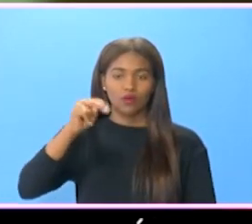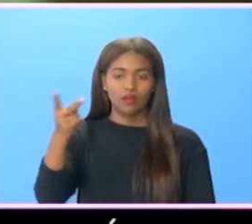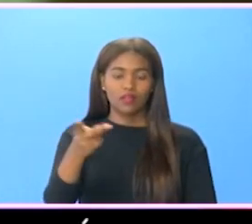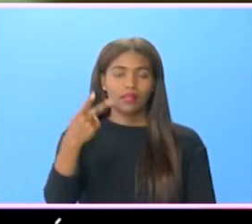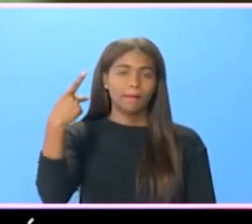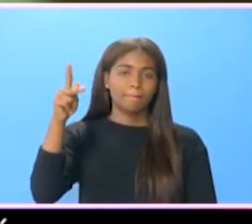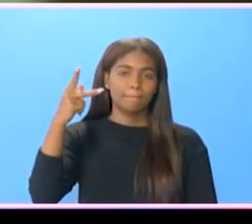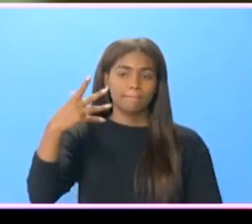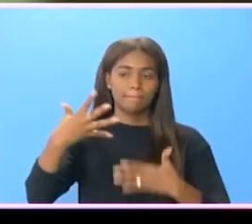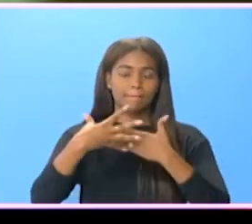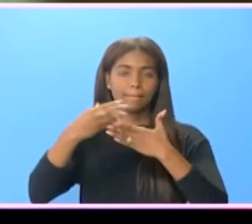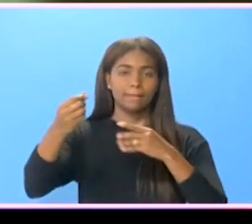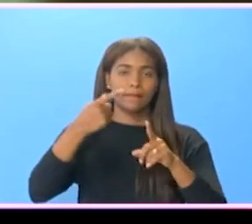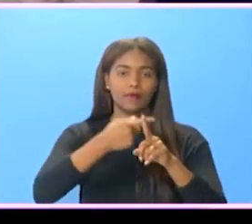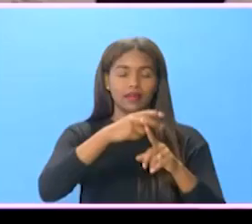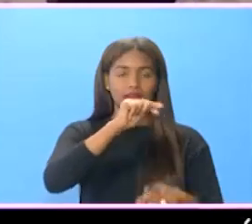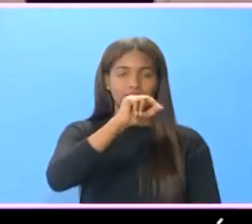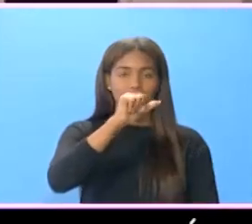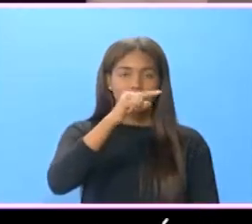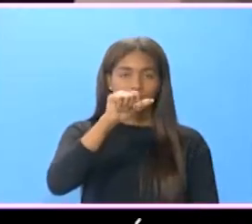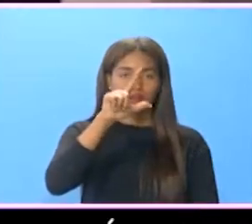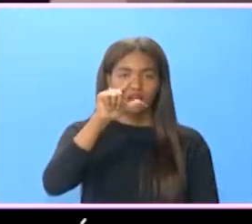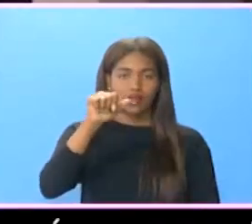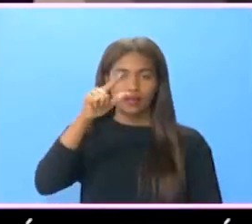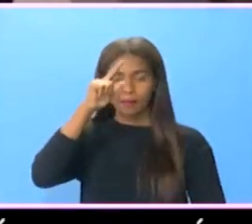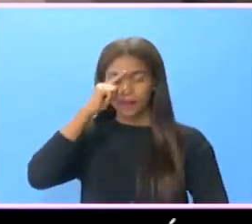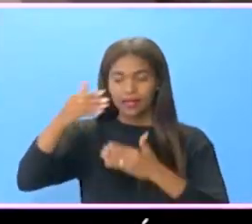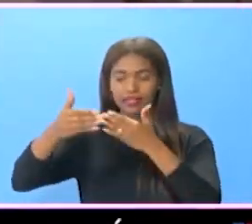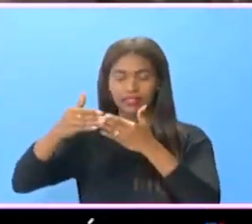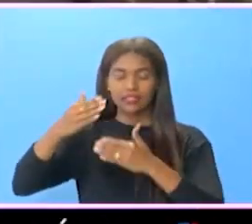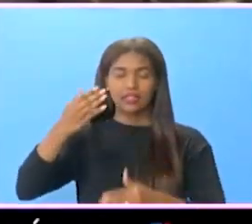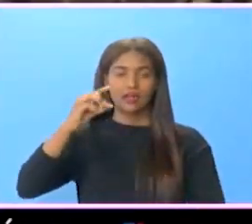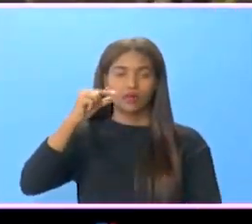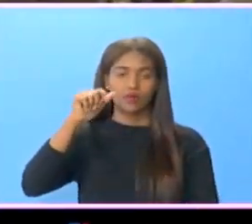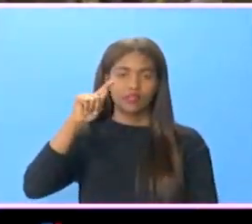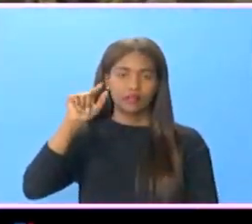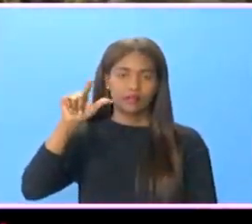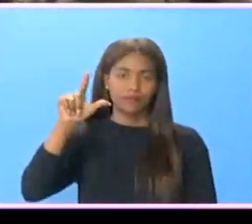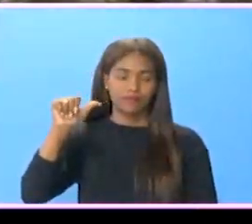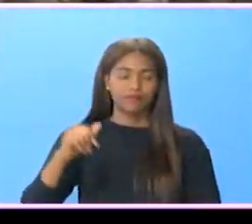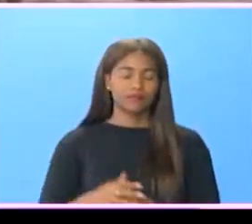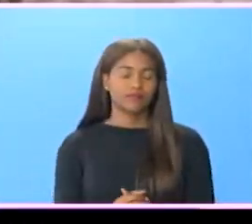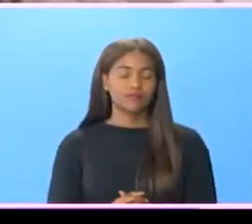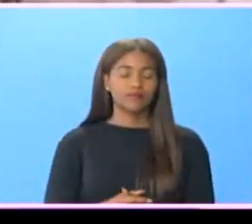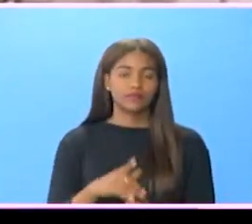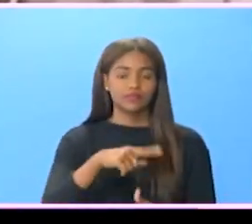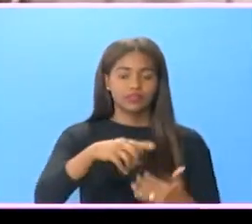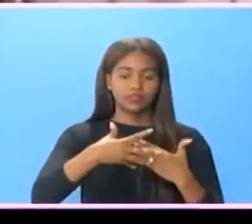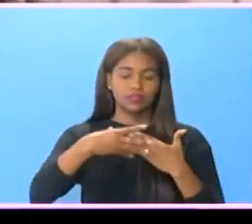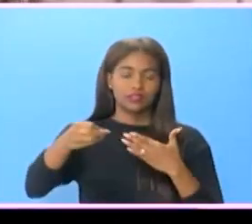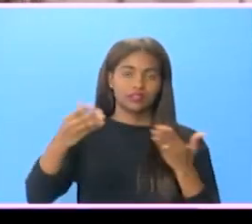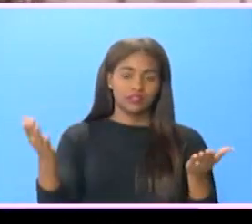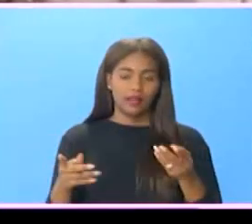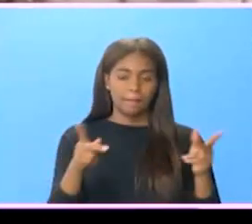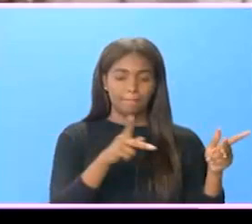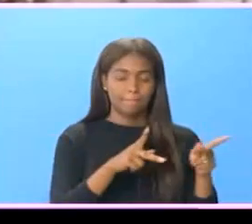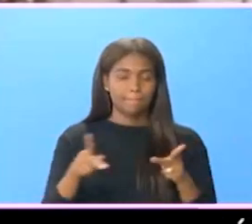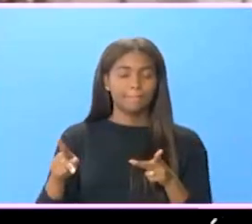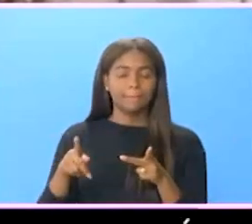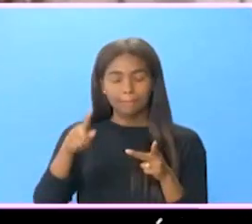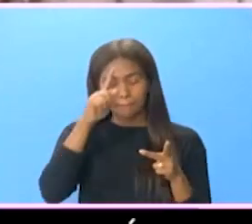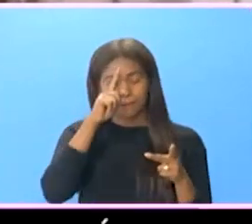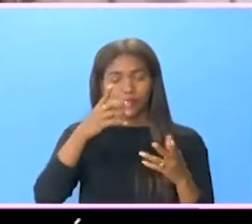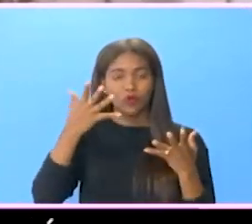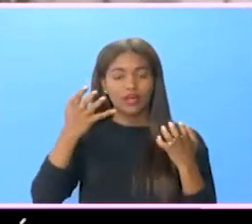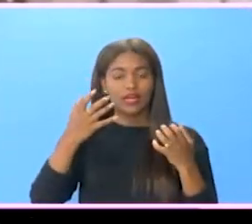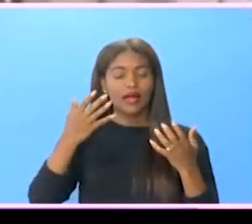primos y salieron desde Nahualá, Sololá, al occidente de Guatemala. Hace 15 días salieron aquí. De plano que salieron por luchar la vida, pues,